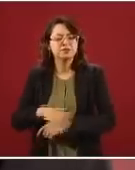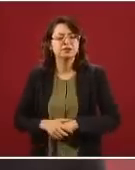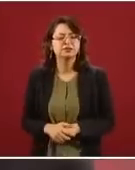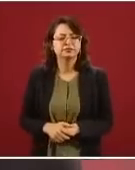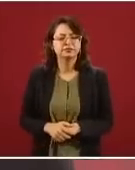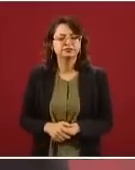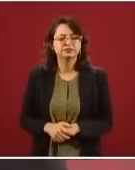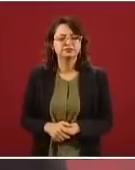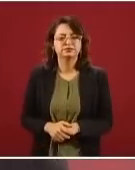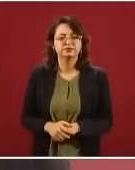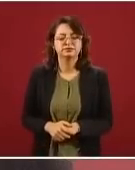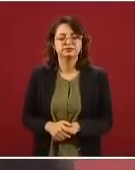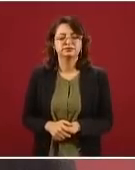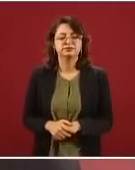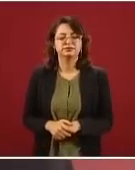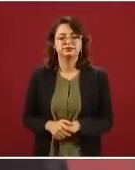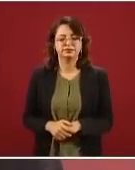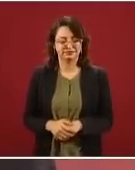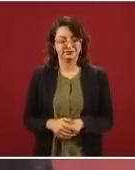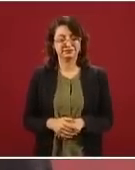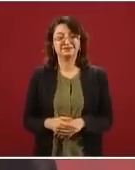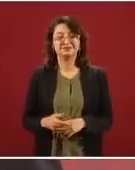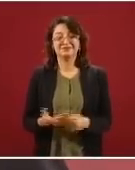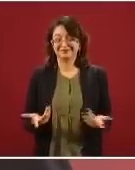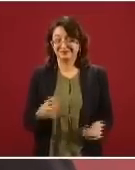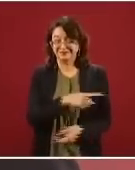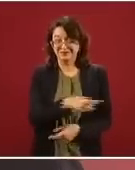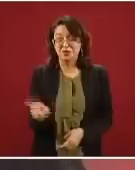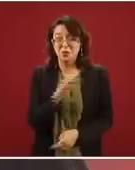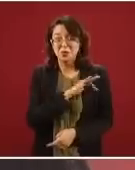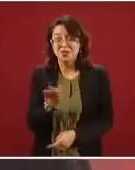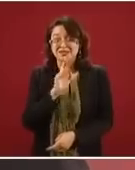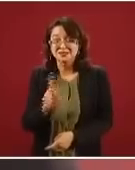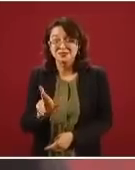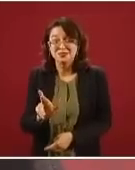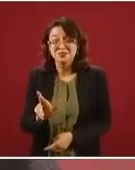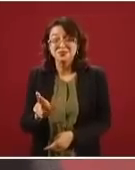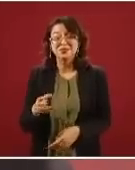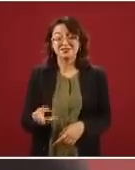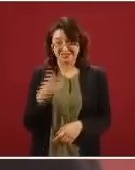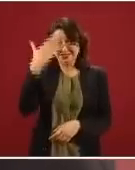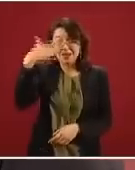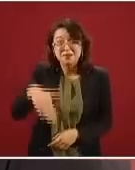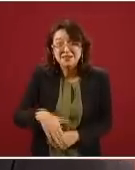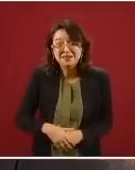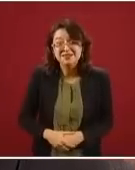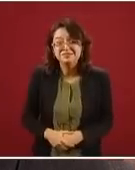pasado? A ver qué les van a decir, a ver quién lo sabe.